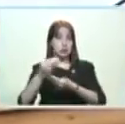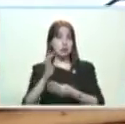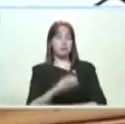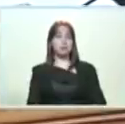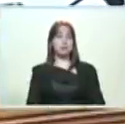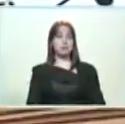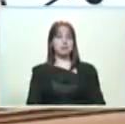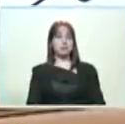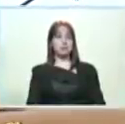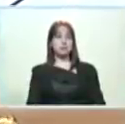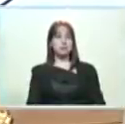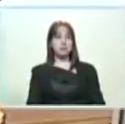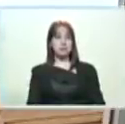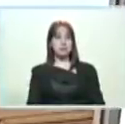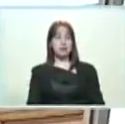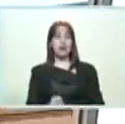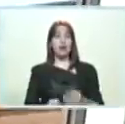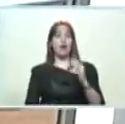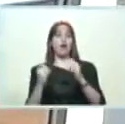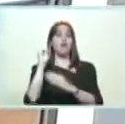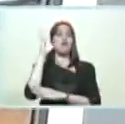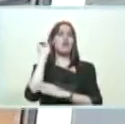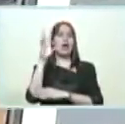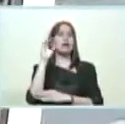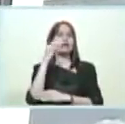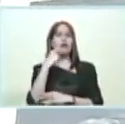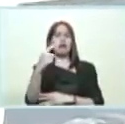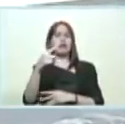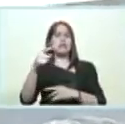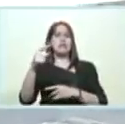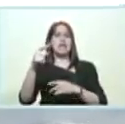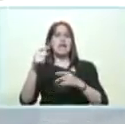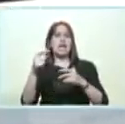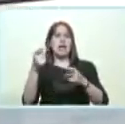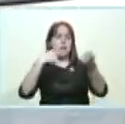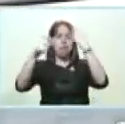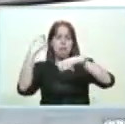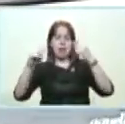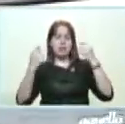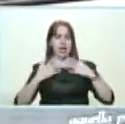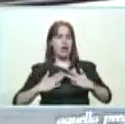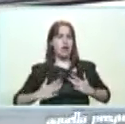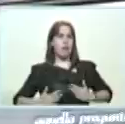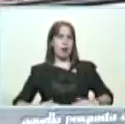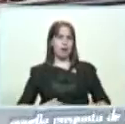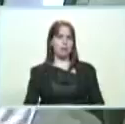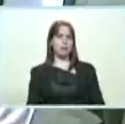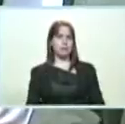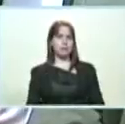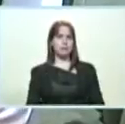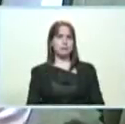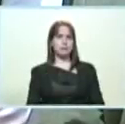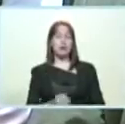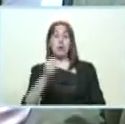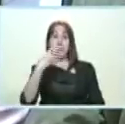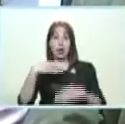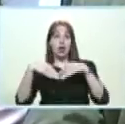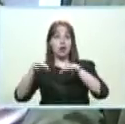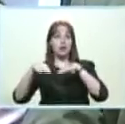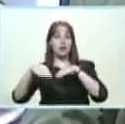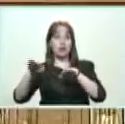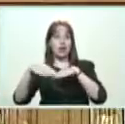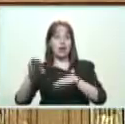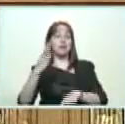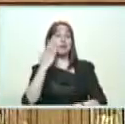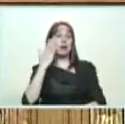Tiendas Cilia Flores va a fundar pronto. ¿Verdad, Cilia? Cilia, buena costurera. Así era mi